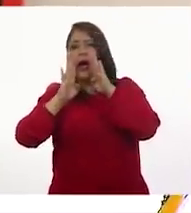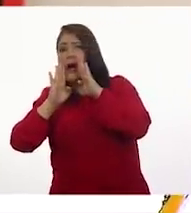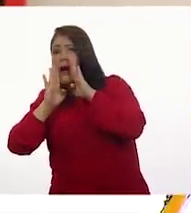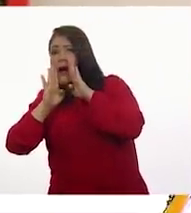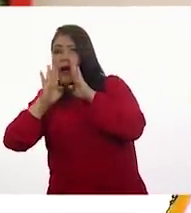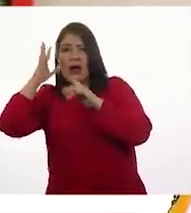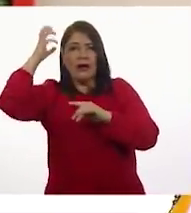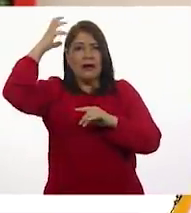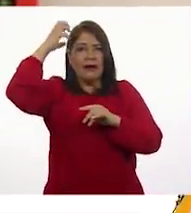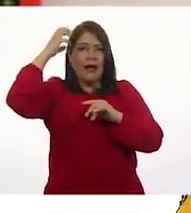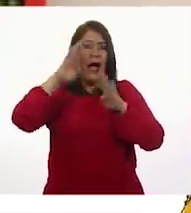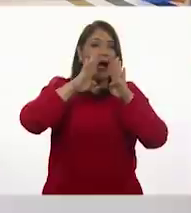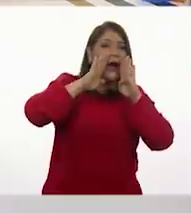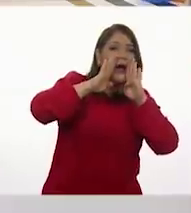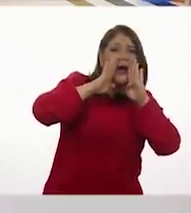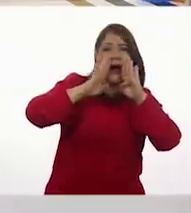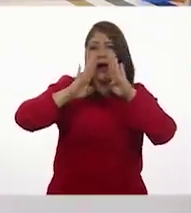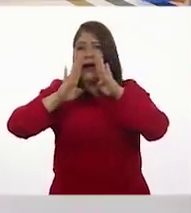¡Panchito!